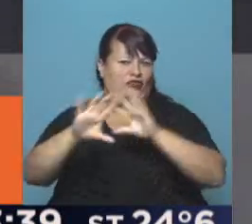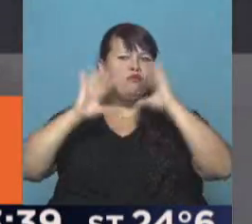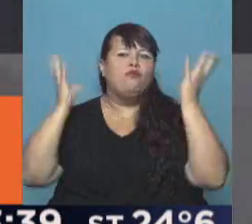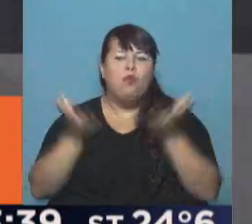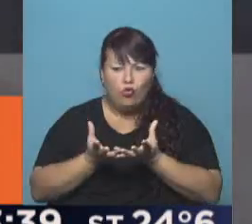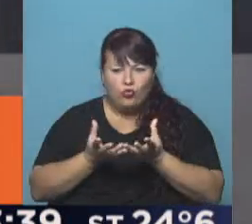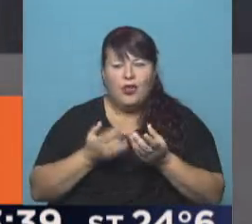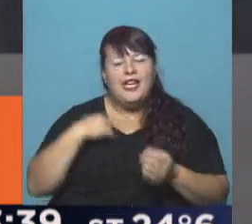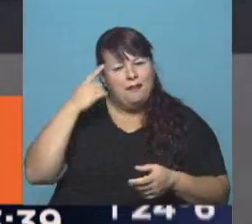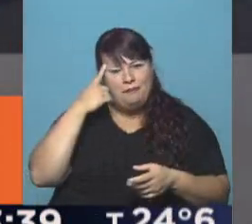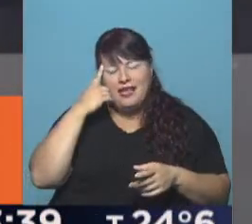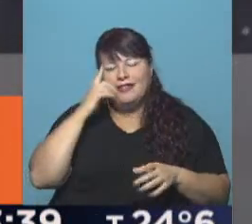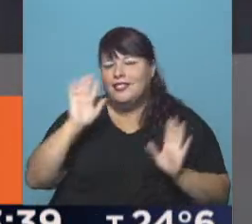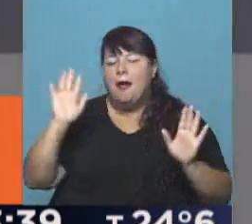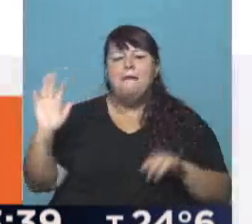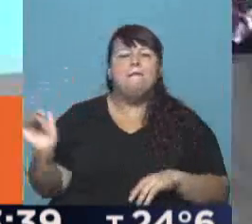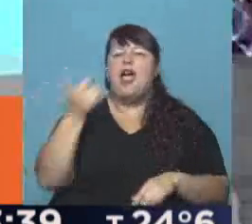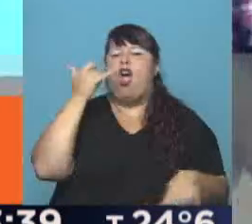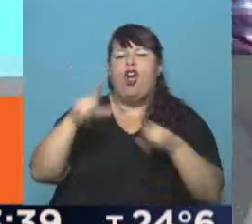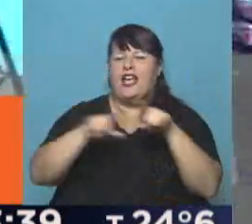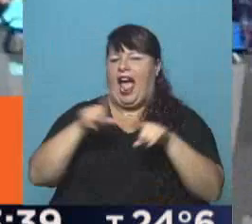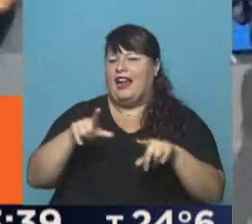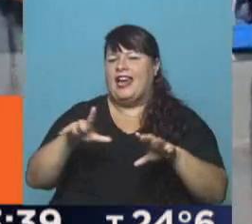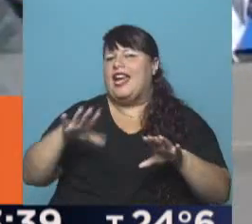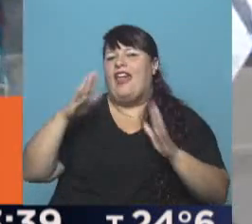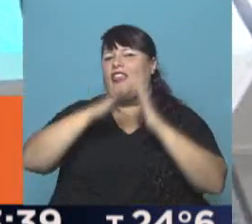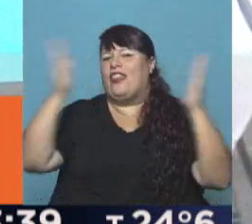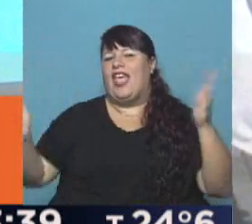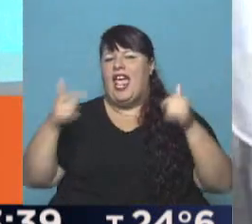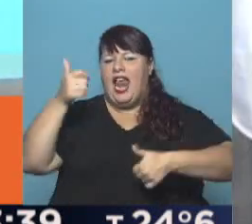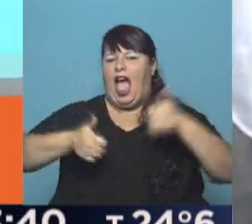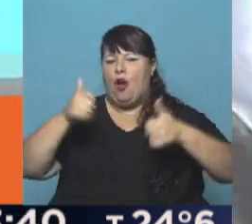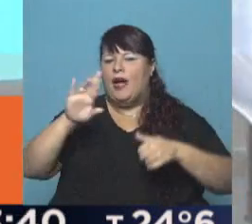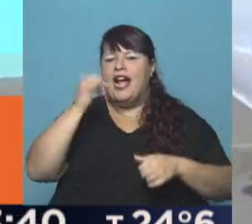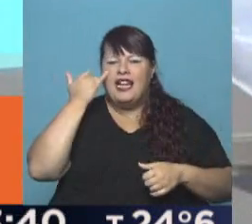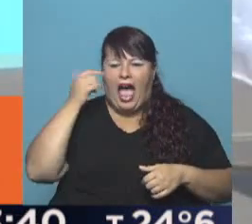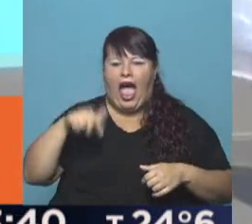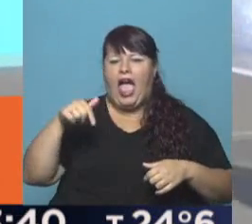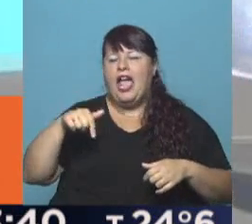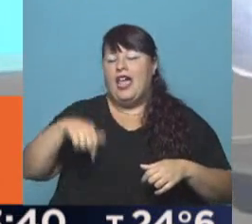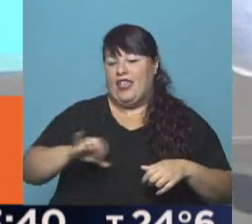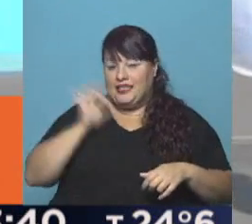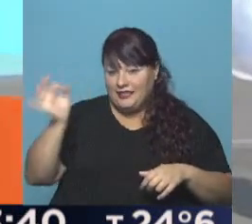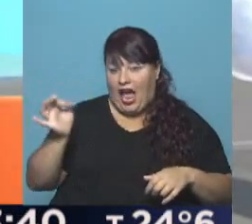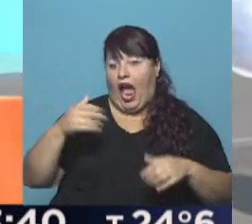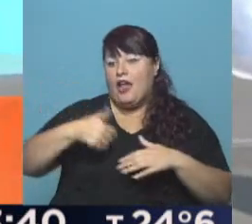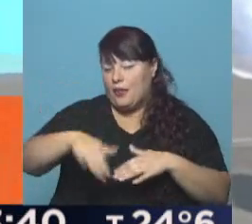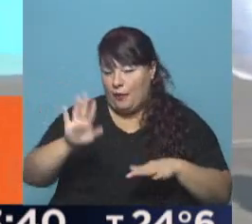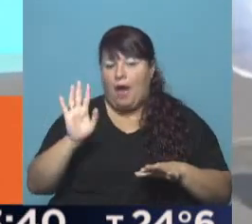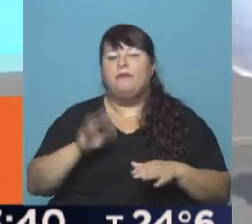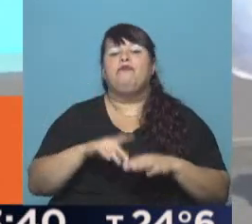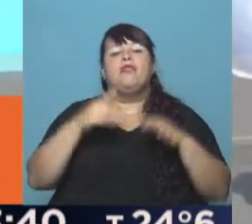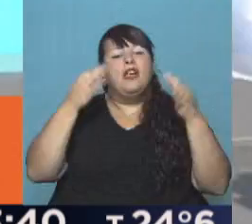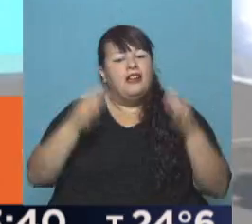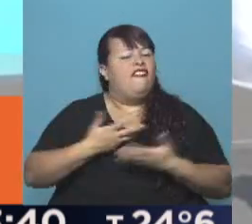mundo entero creo que a ver si una de las mejores carreras que ha visto en todo el ciclo de del rally de de este año de lo que va a ver y